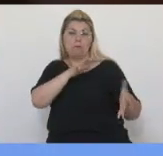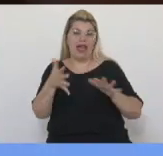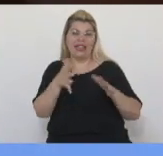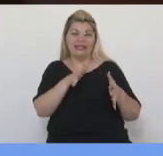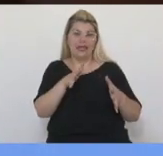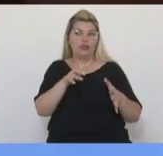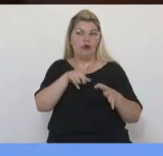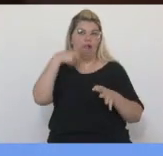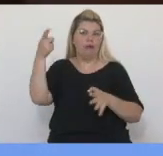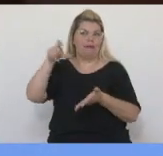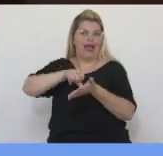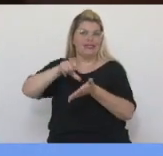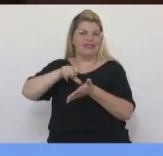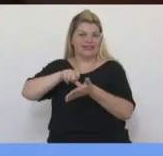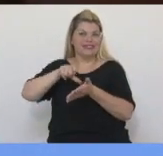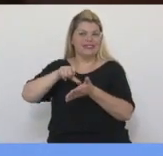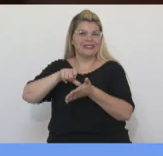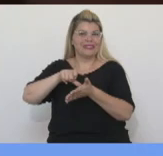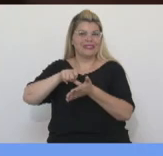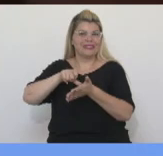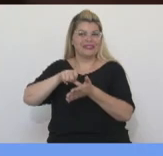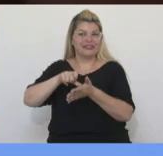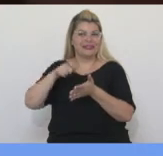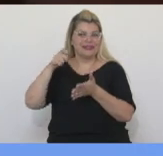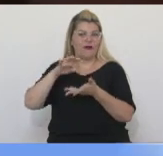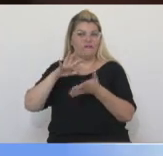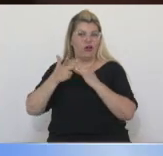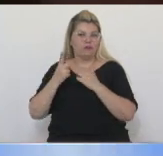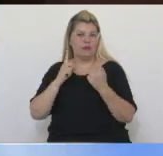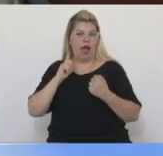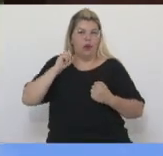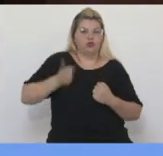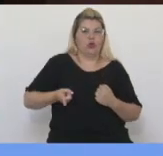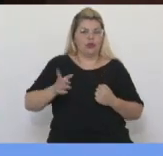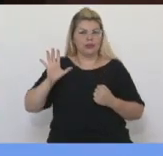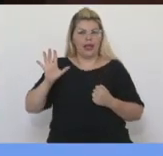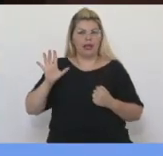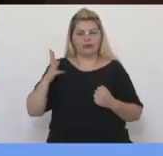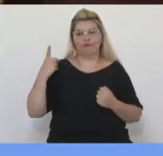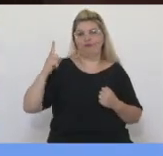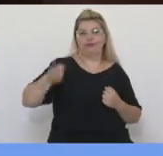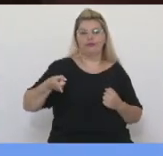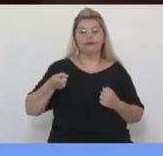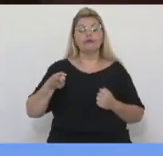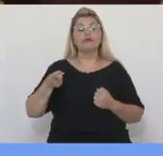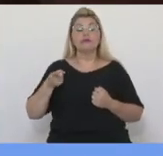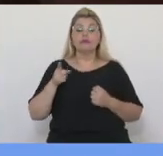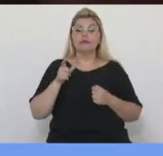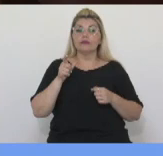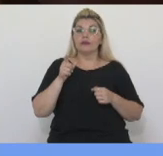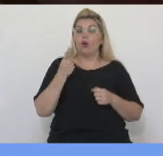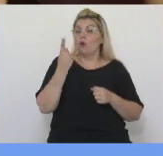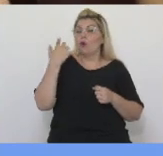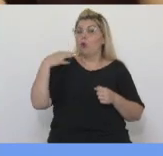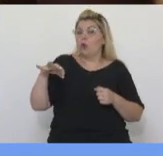país de acá que tiene un sesgo autoritario el empleador en la provincia el único